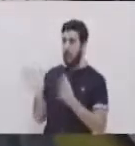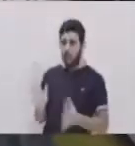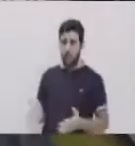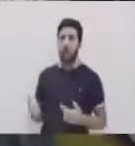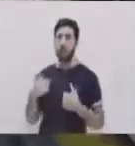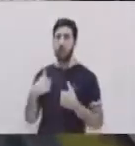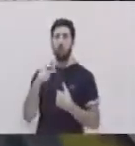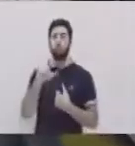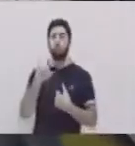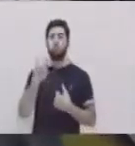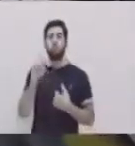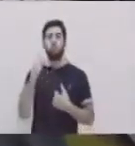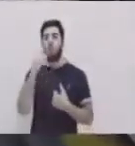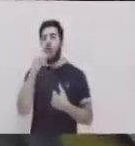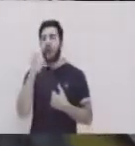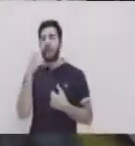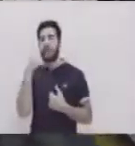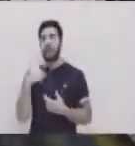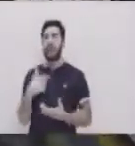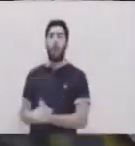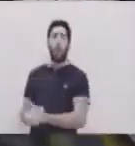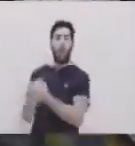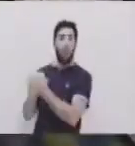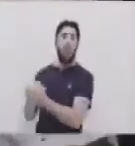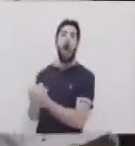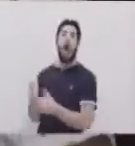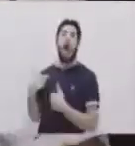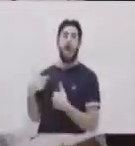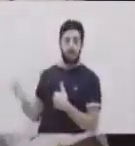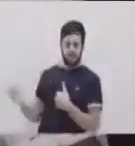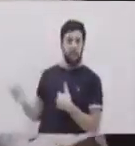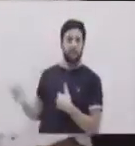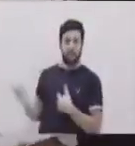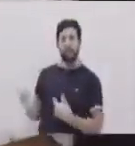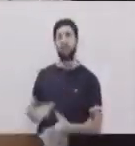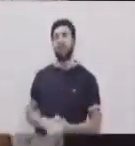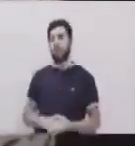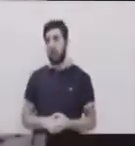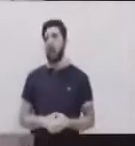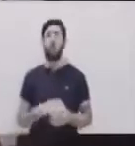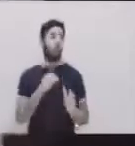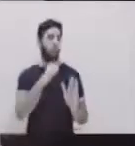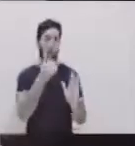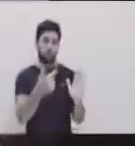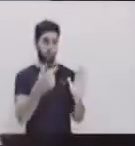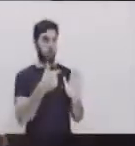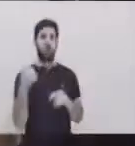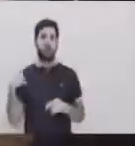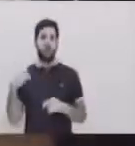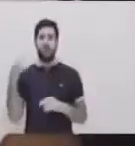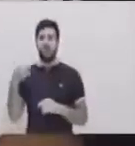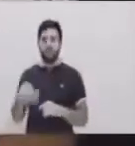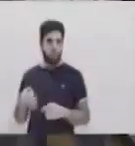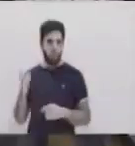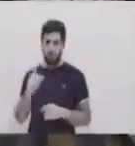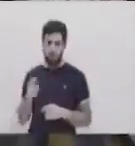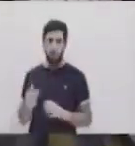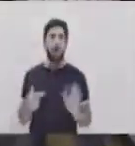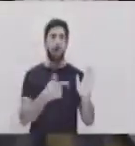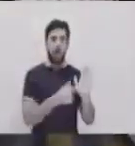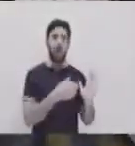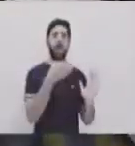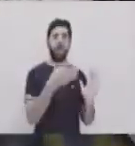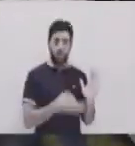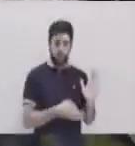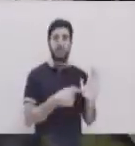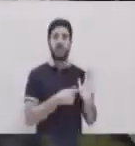en el buen chapín, entre cuates, ¿verdad? A diferencia de este, que pues como ya lo clasificamos informal y formal,